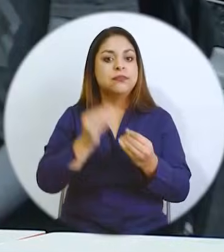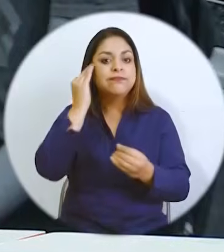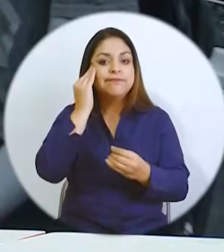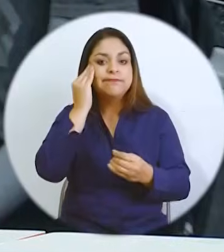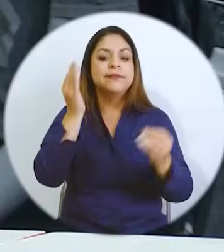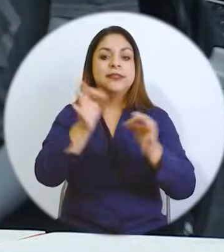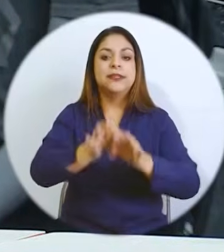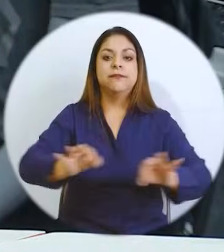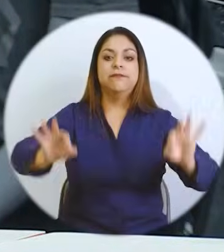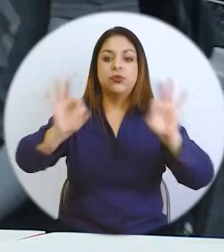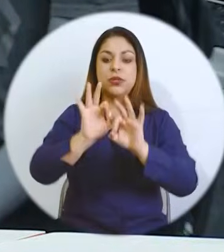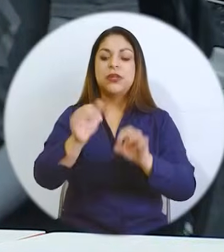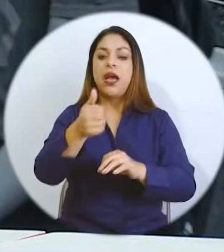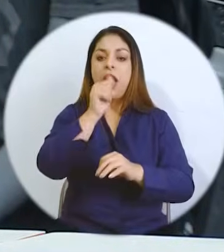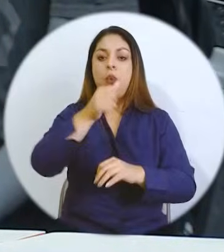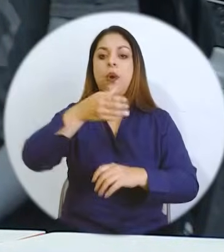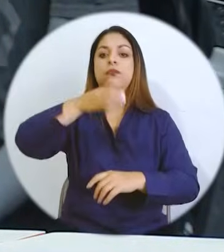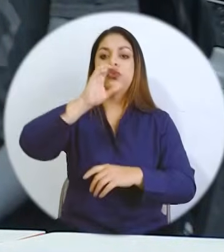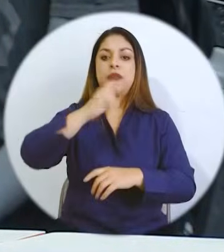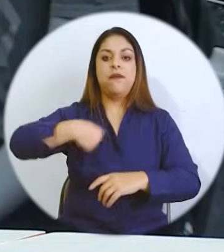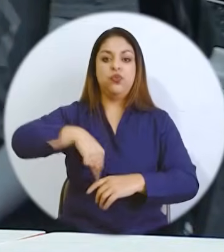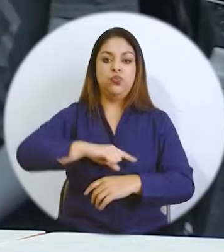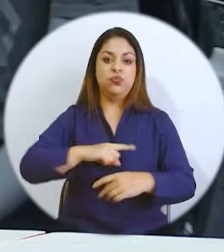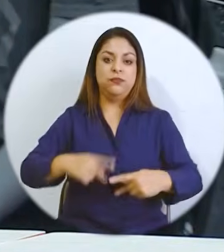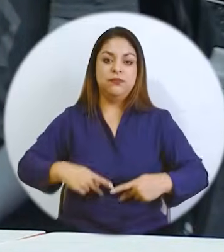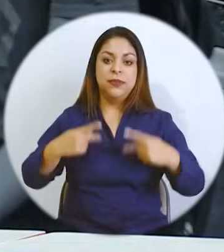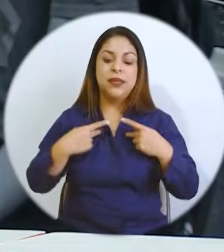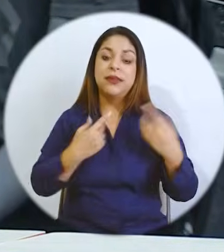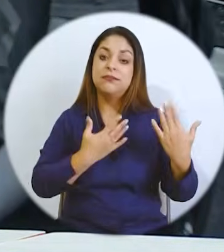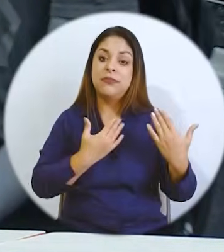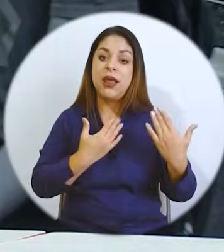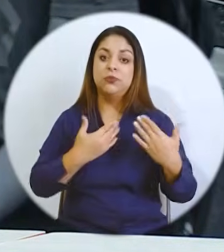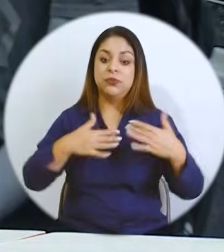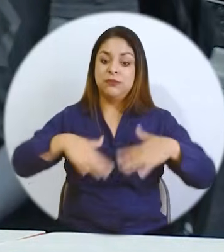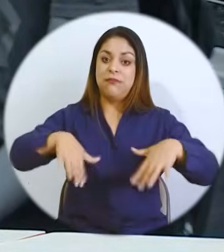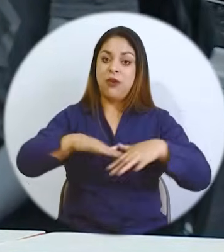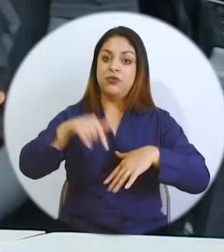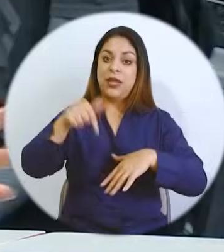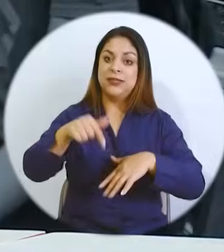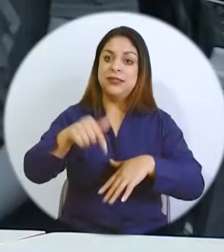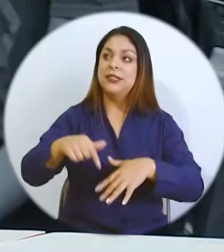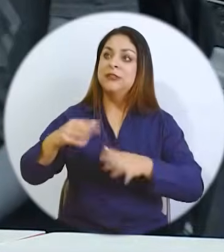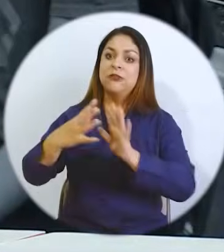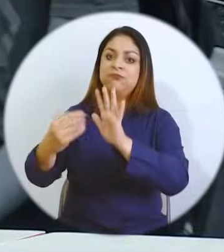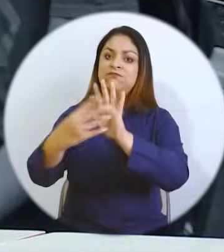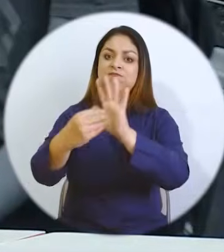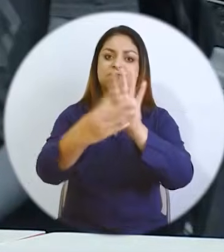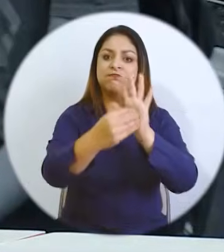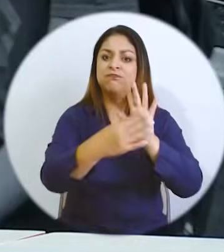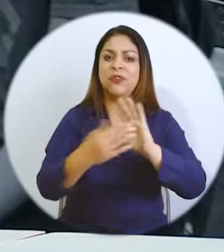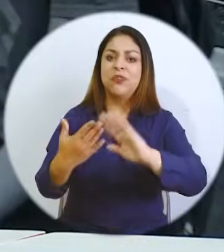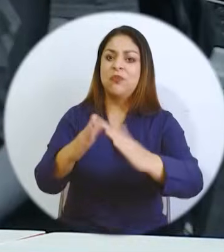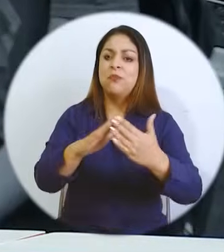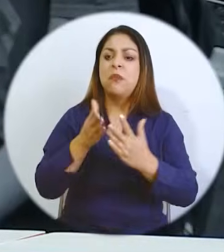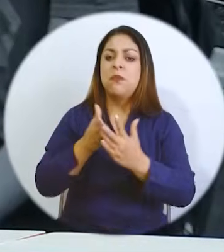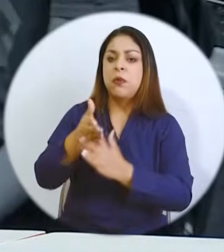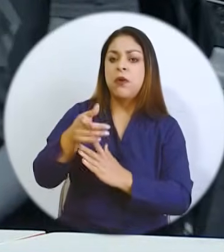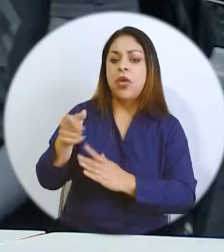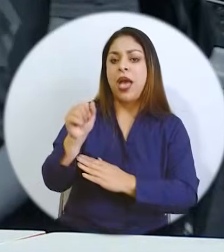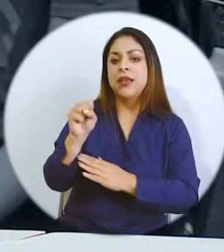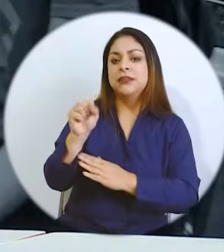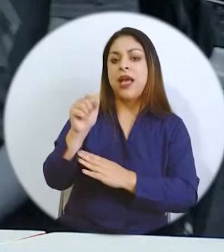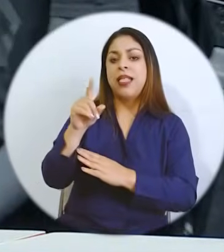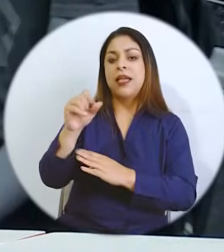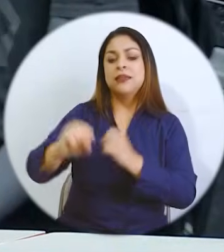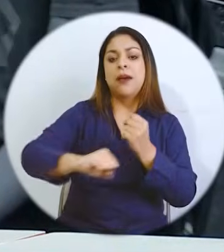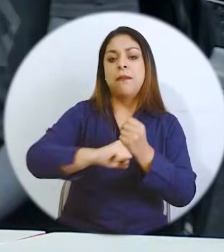conscientes de la importancia que tiene el agua potable en nuestras vidas, y esperamos que espacios como este se repliquen en todas las comunidades. Ojalá, a través de las